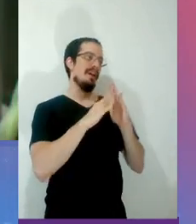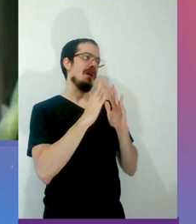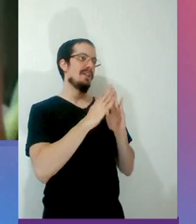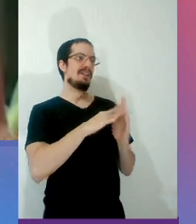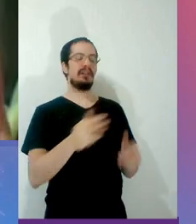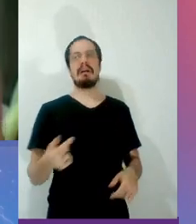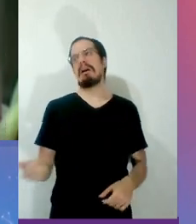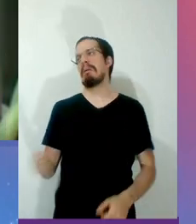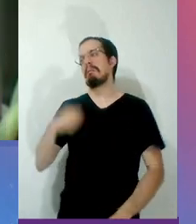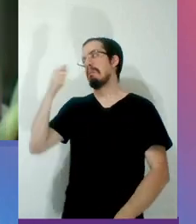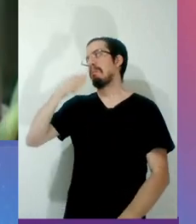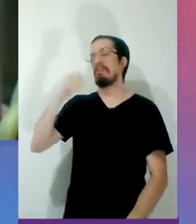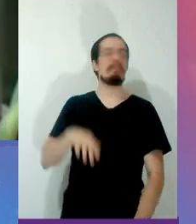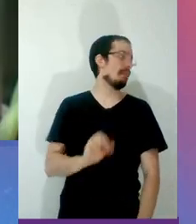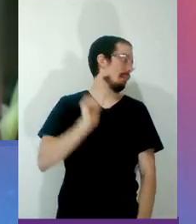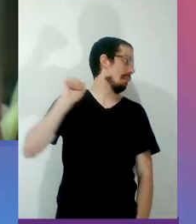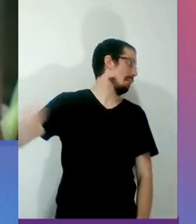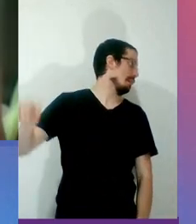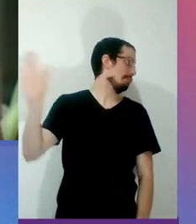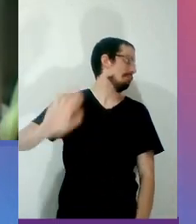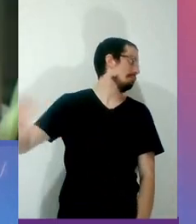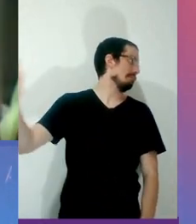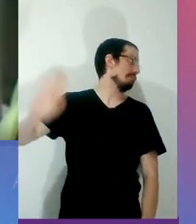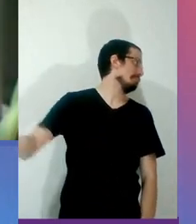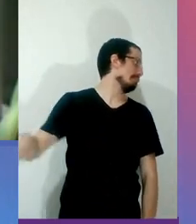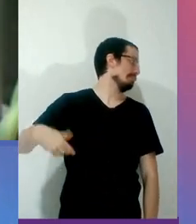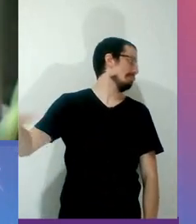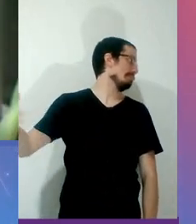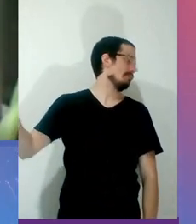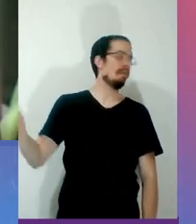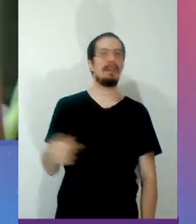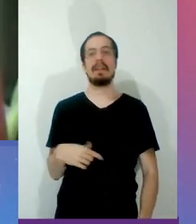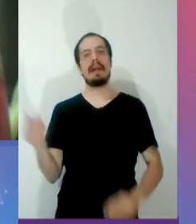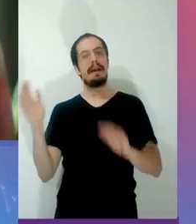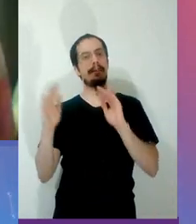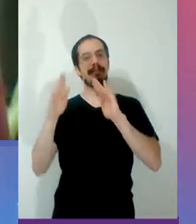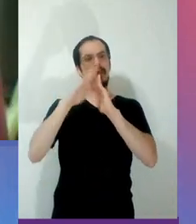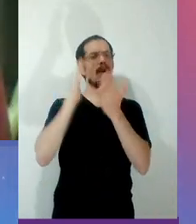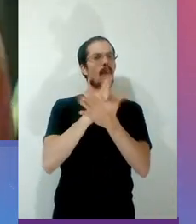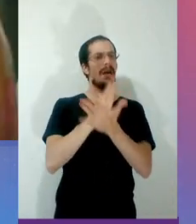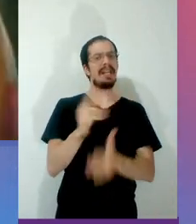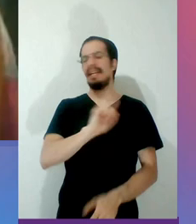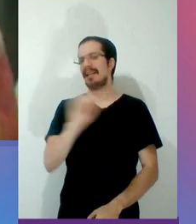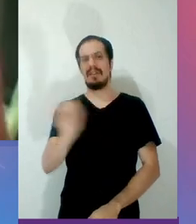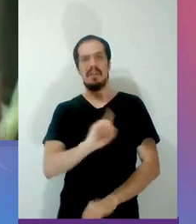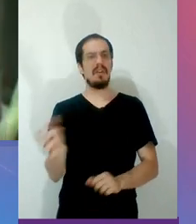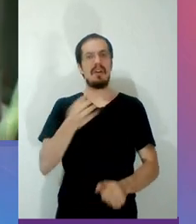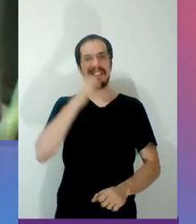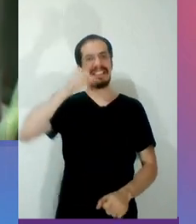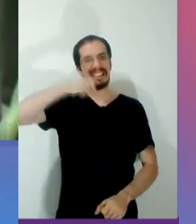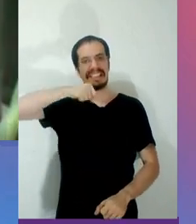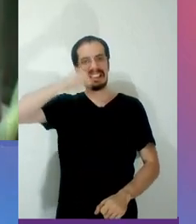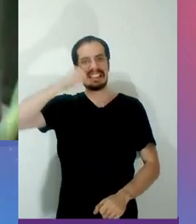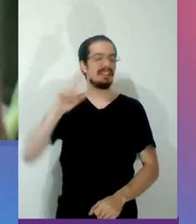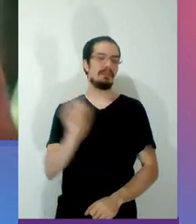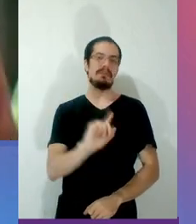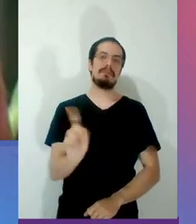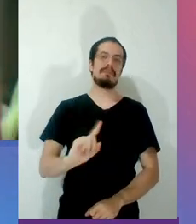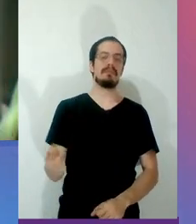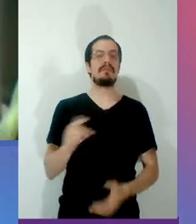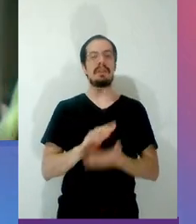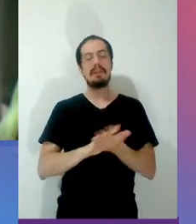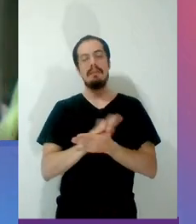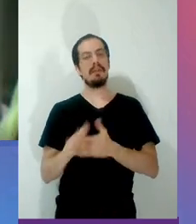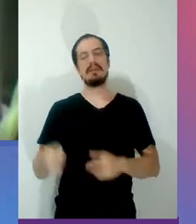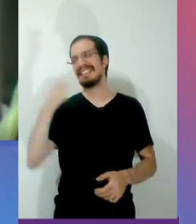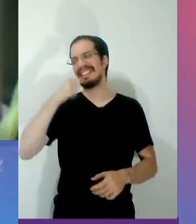da lo mismo, nadie le dice nada, o en la escuela también nadie le incentiva que después de la colación, por ejemplo, tenga que lavarse los dientes.